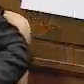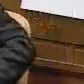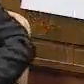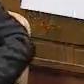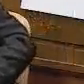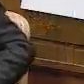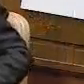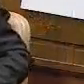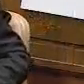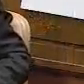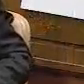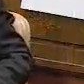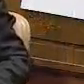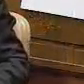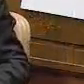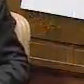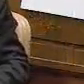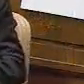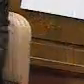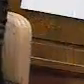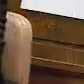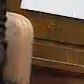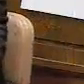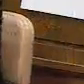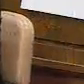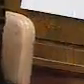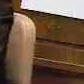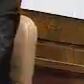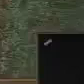Traidor me dirá los milicos cuando me fui preso.